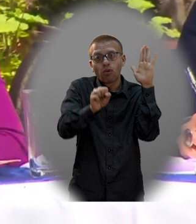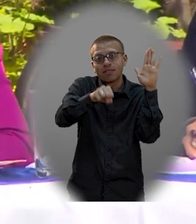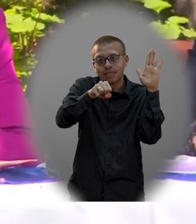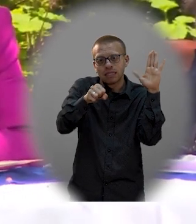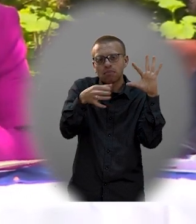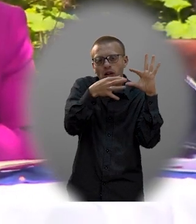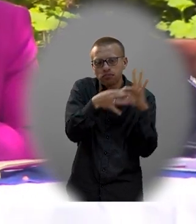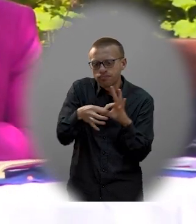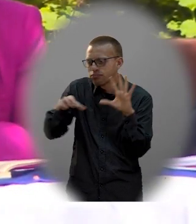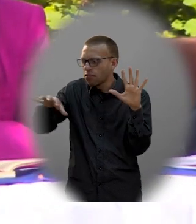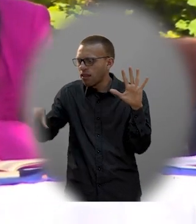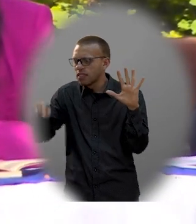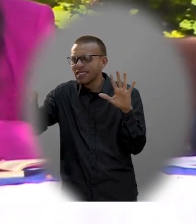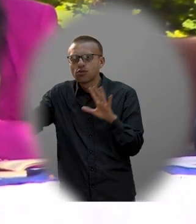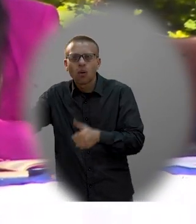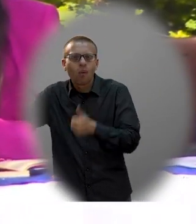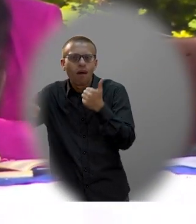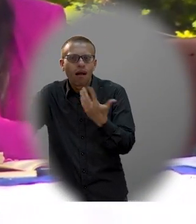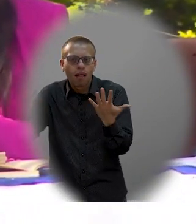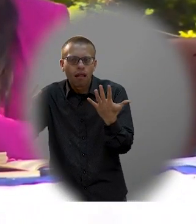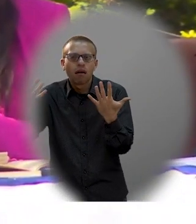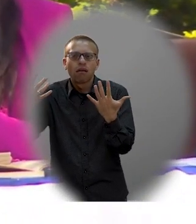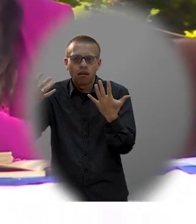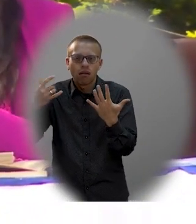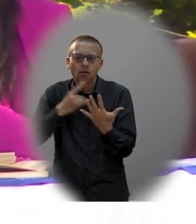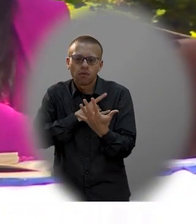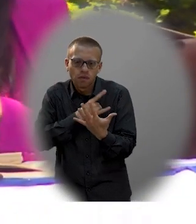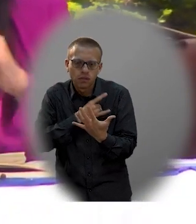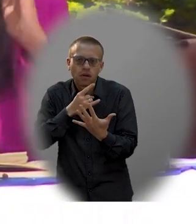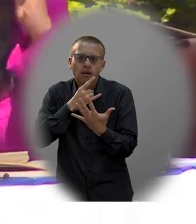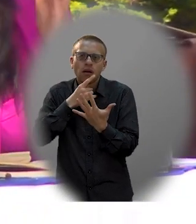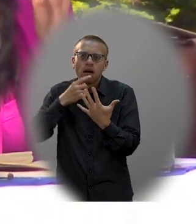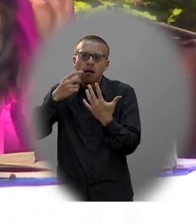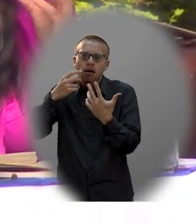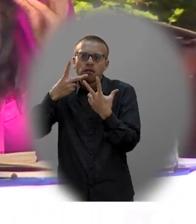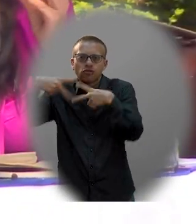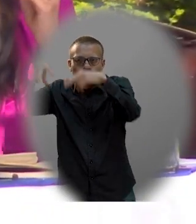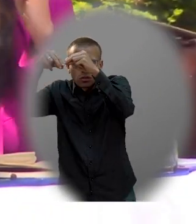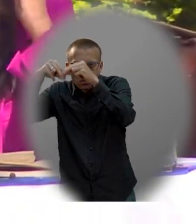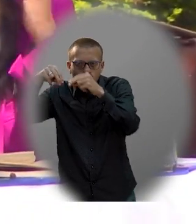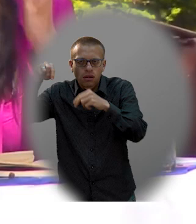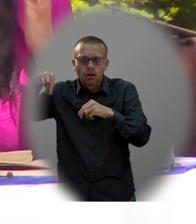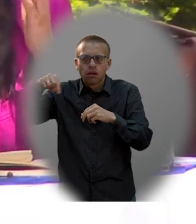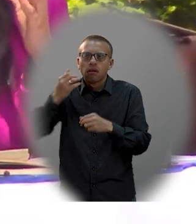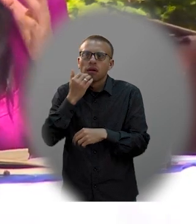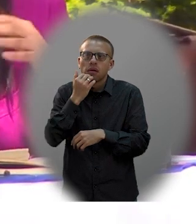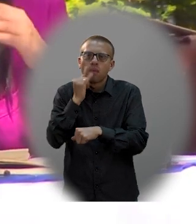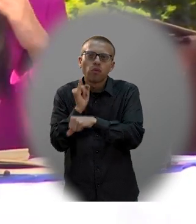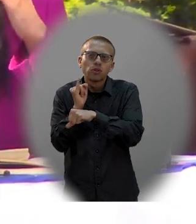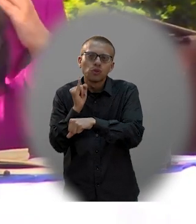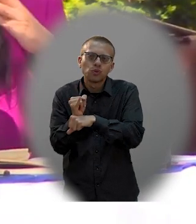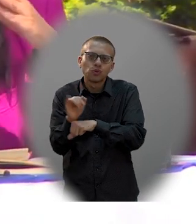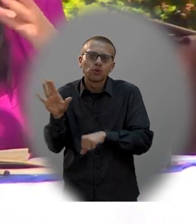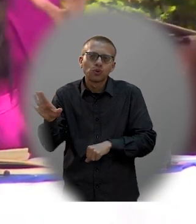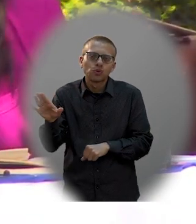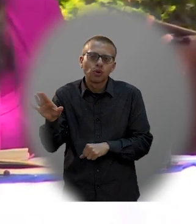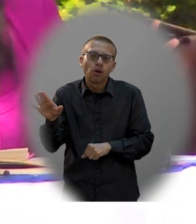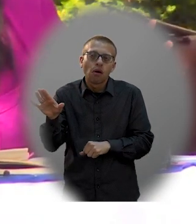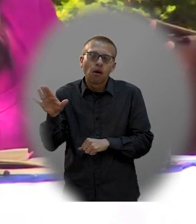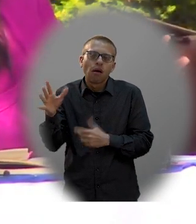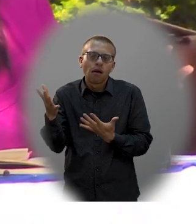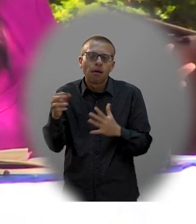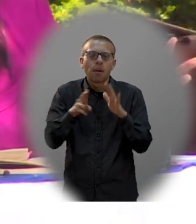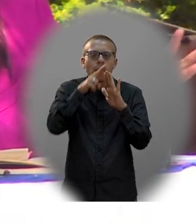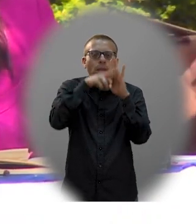como a nivel de la comunidad universitaria y de la sociedad que la rodea. A nivel institucional, pues es claro que el protocolo tiene